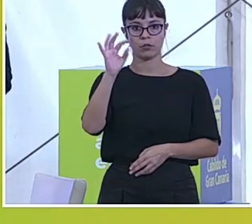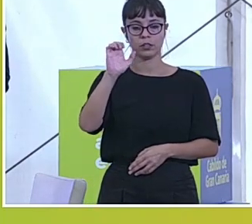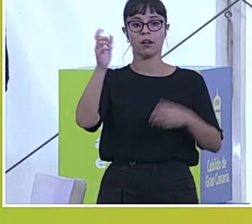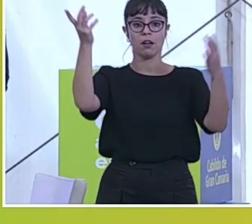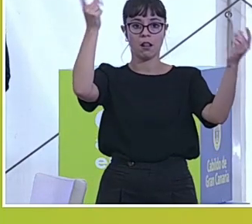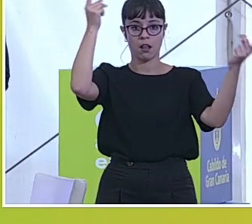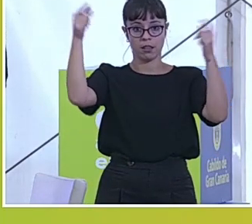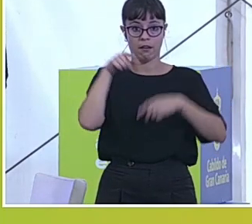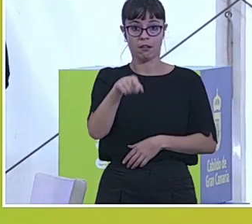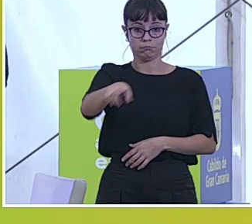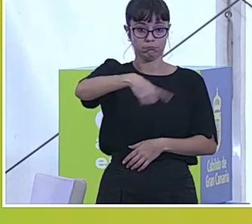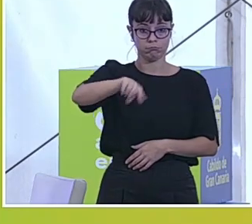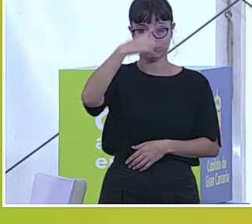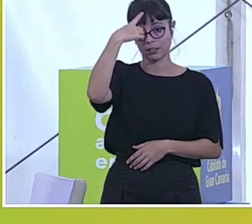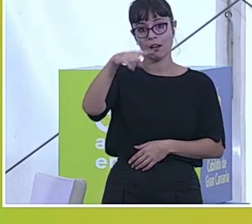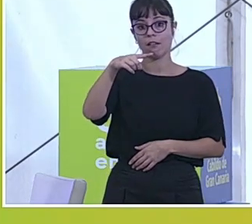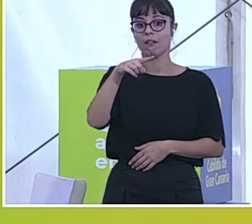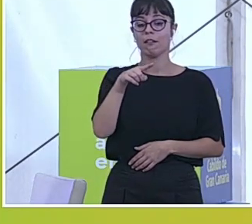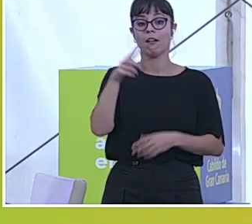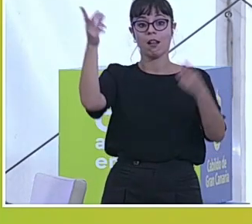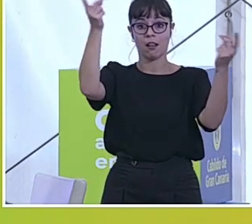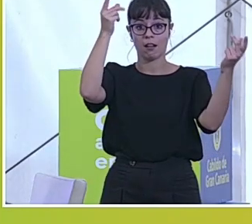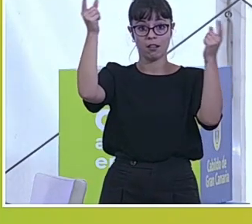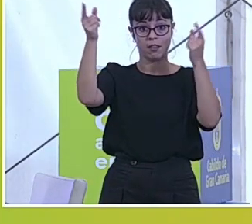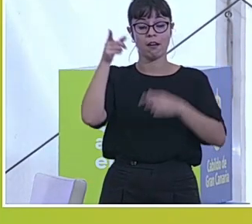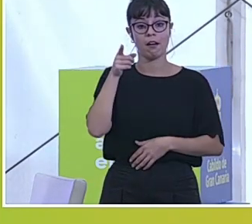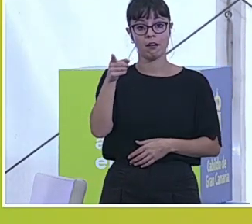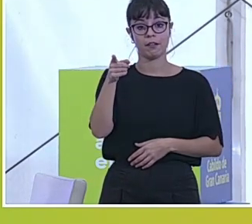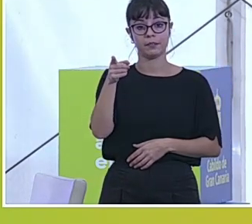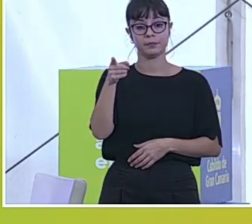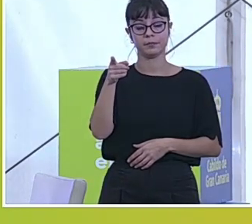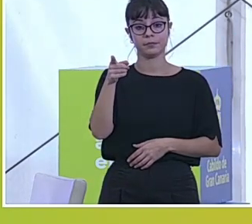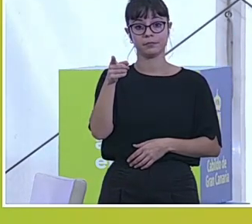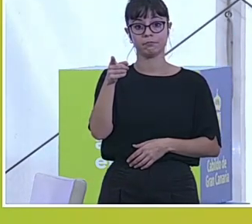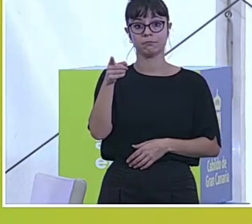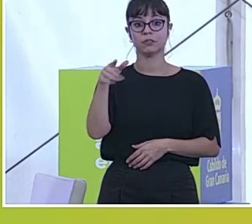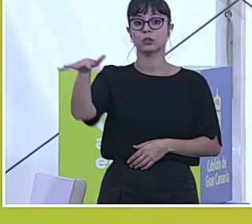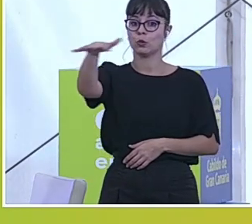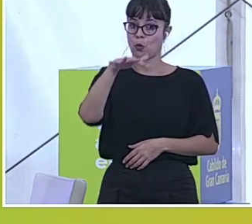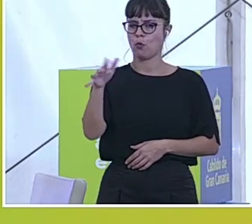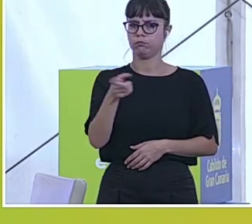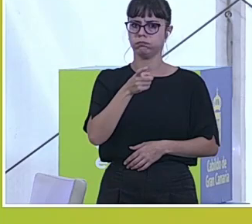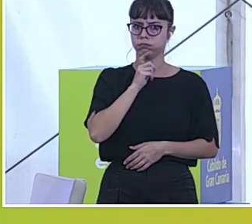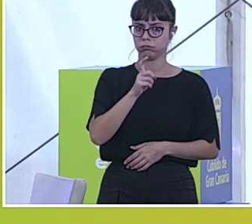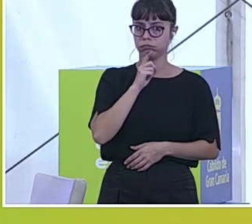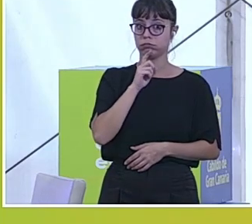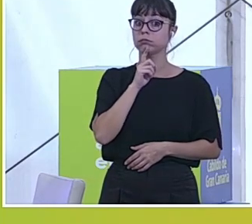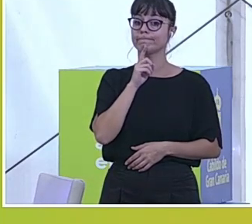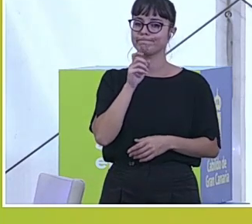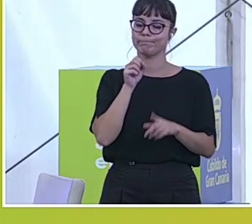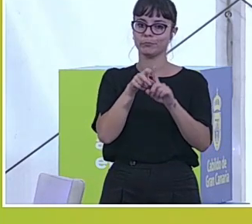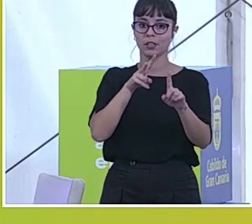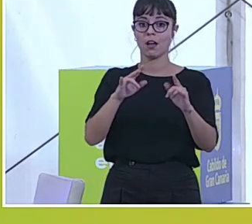la aldea de San Nicolás es una ubicación un poco difícil, al fin y al cabo, desde el punto de vista eléctrico, porque